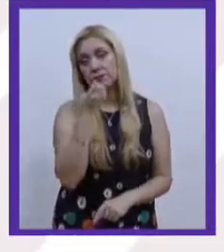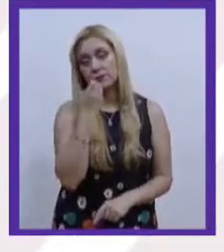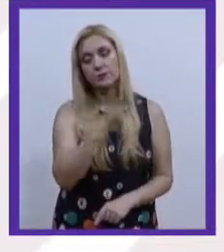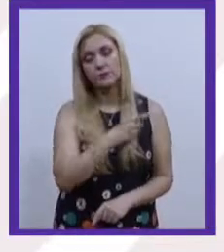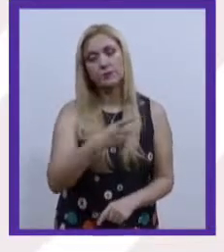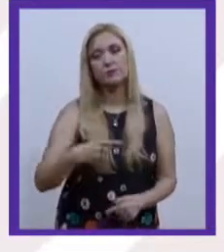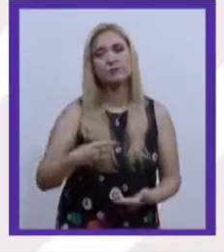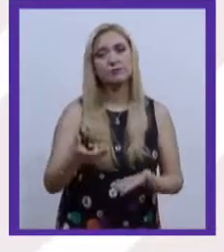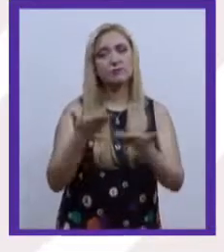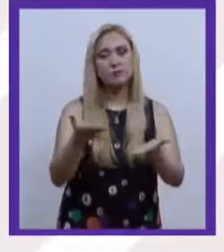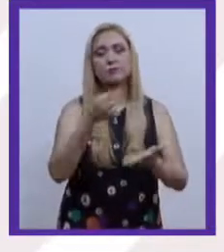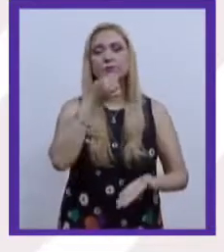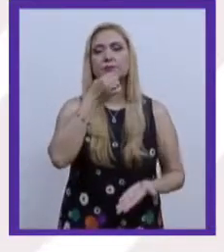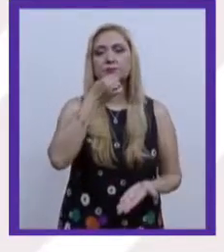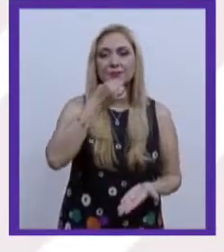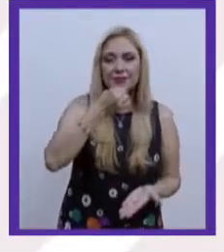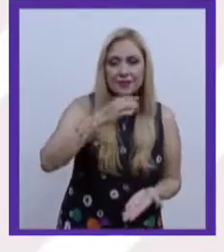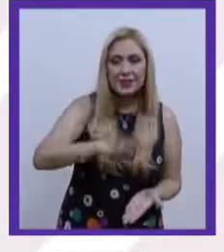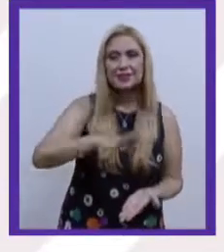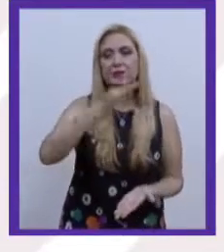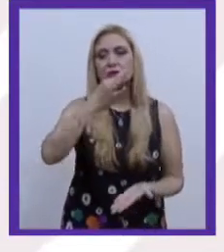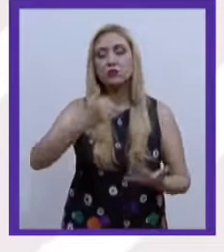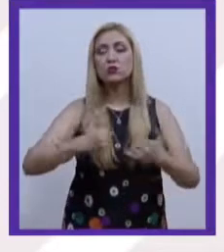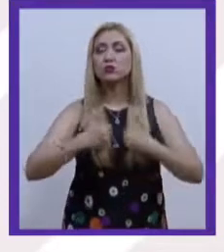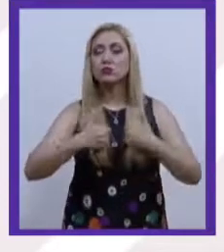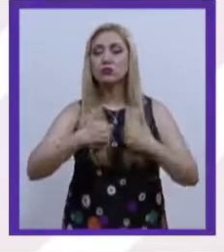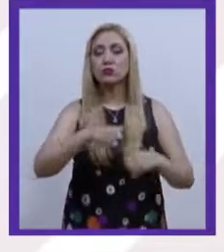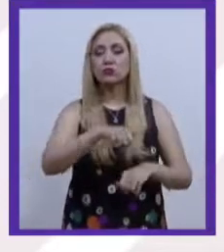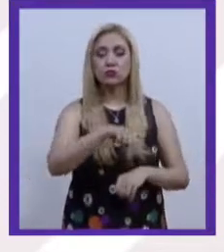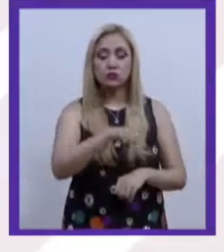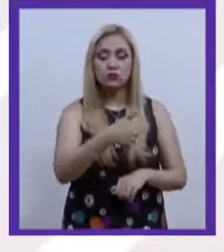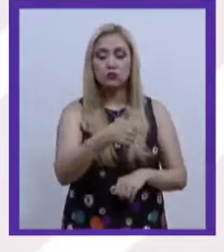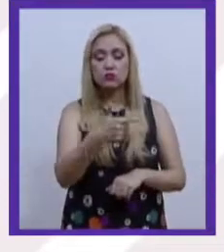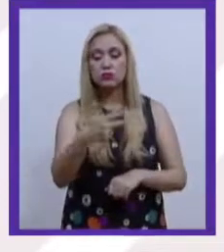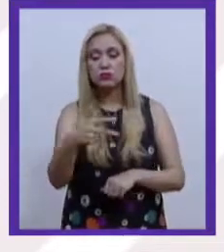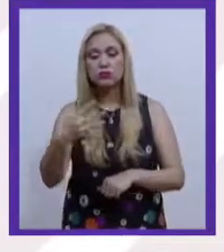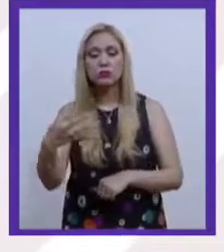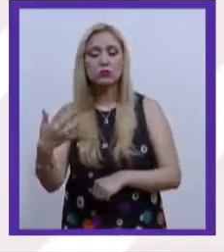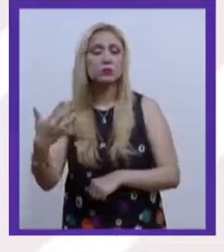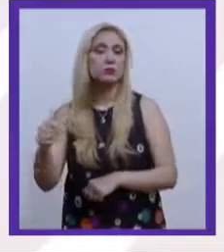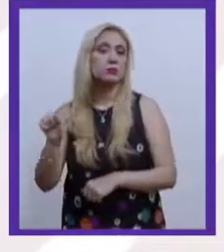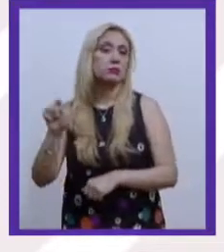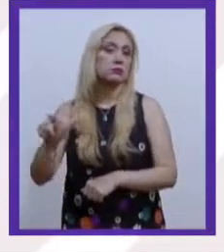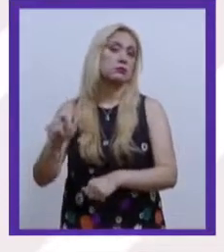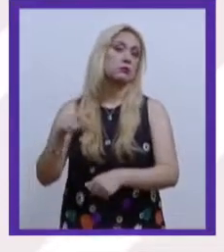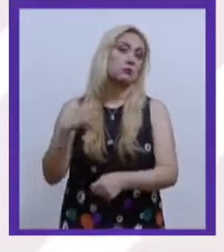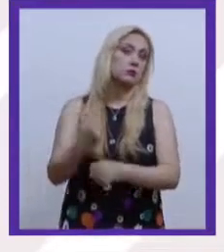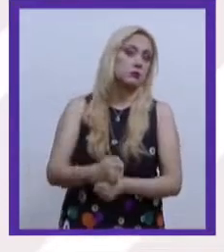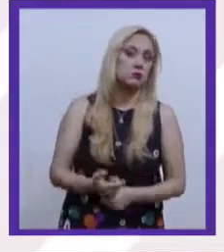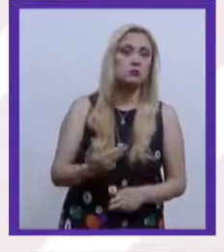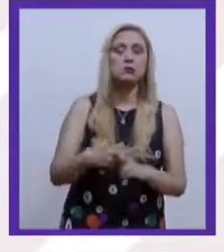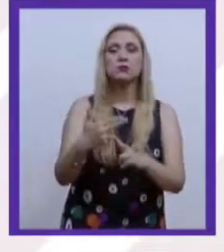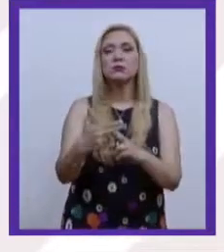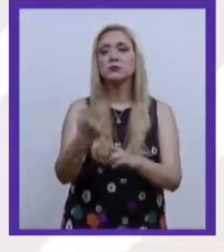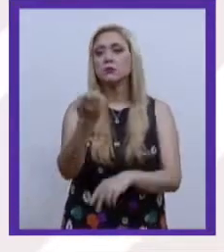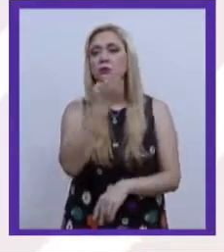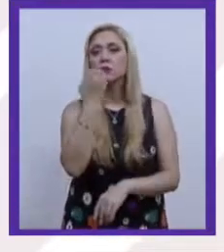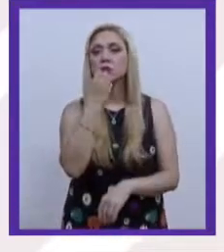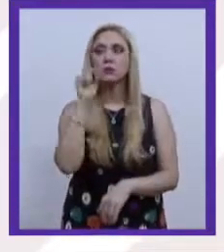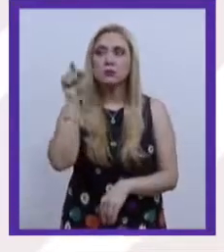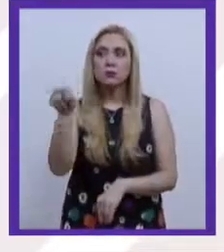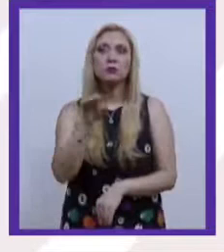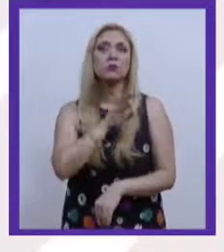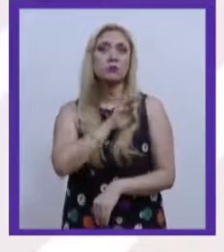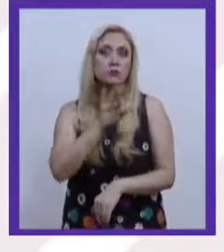garantizar, sobre todo de niñas, niños y adolescentes. Incluso puede llegar hasta la escuela, el cuidado